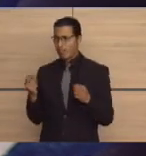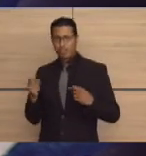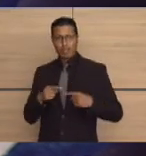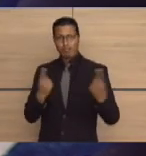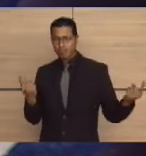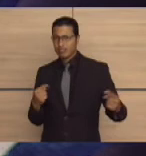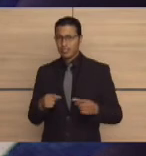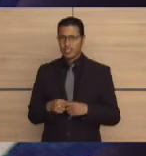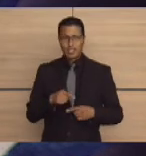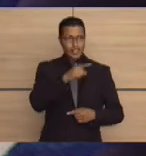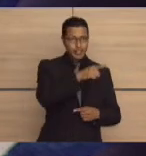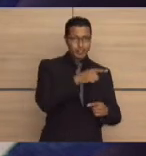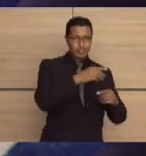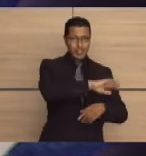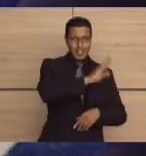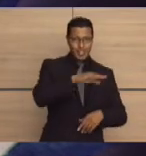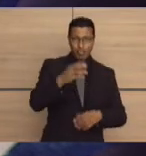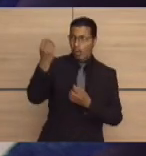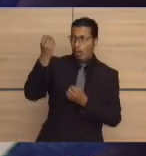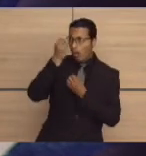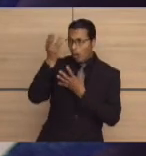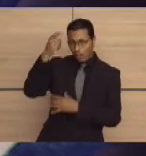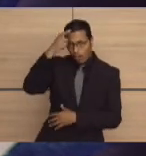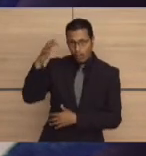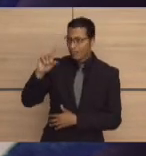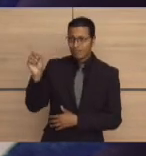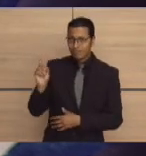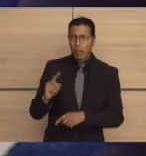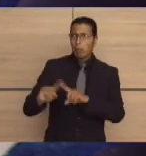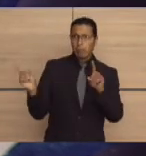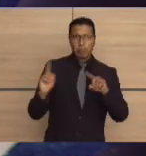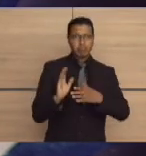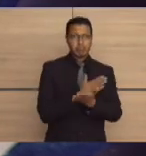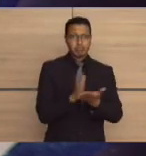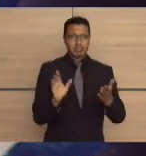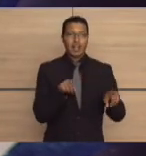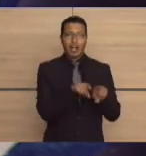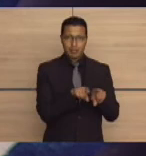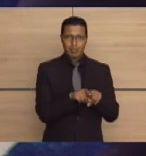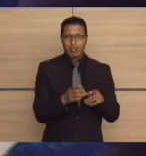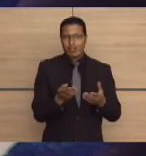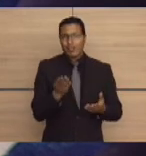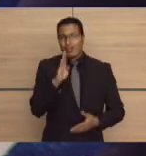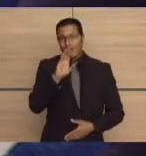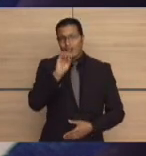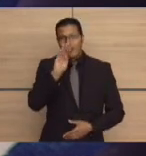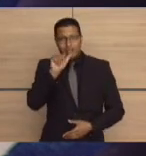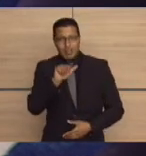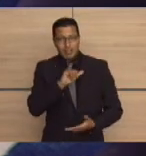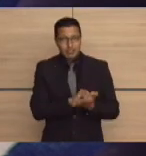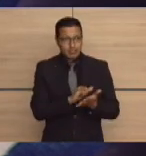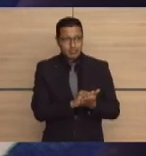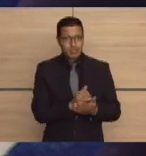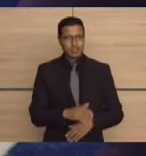iban a obedecer a los de Cartagena, y empezó lo que llamamos la patria boba, porque Bolívar y Nariño sí